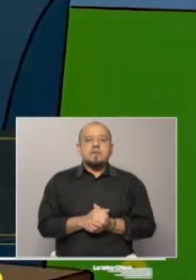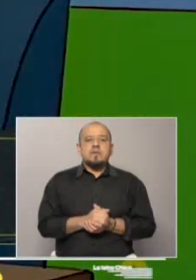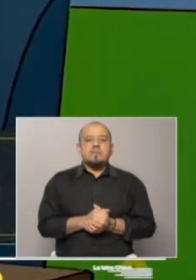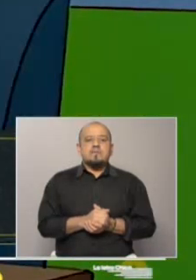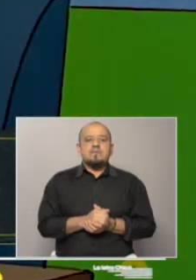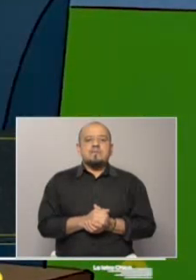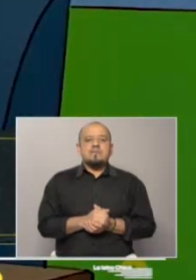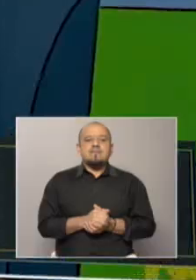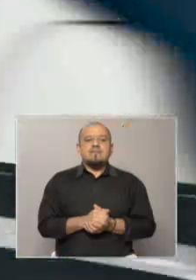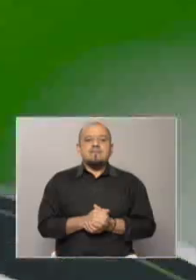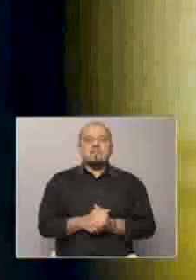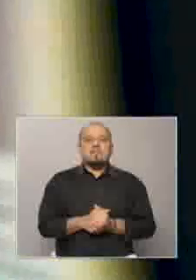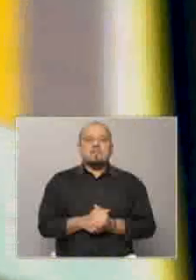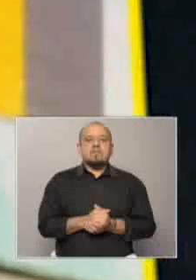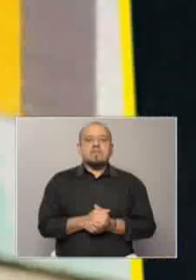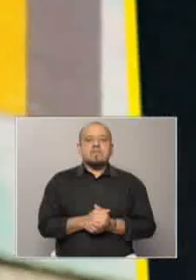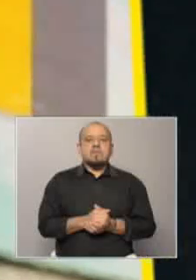Es una broma, ¿verdad?